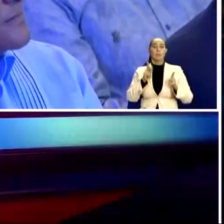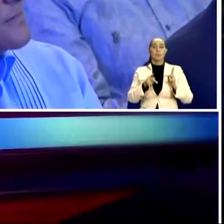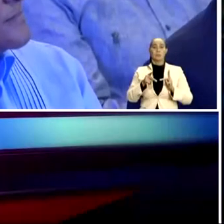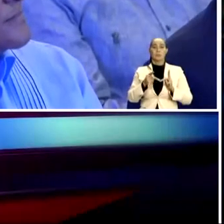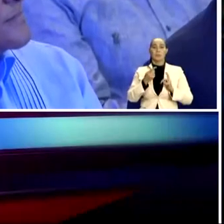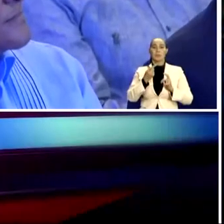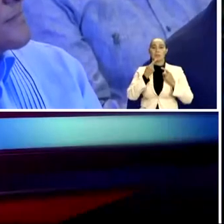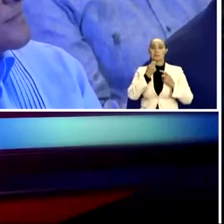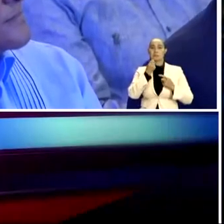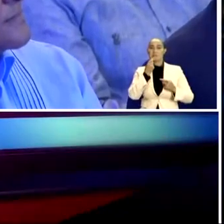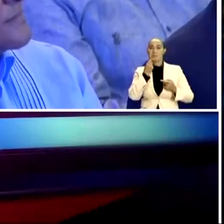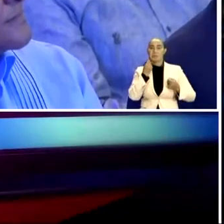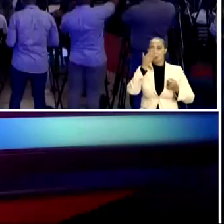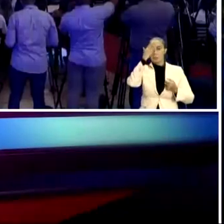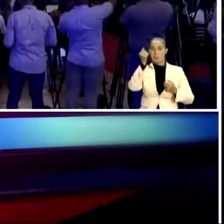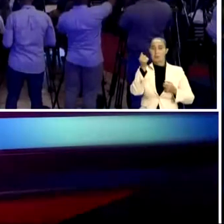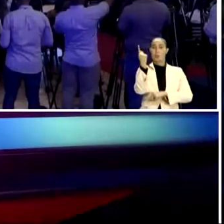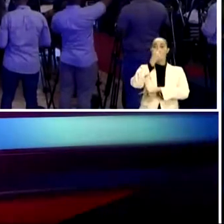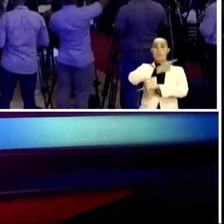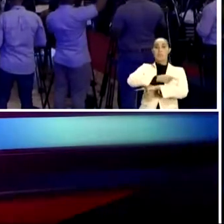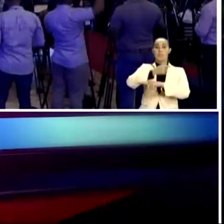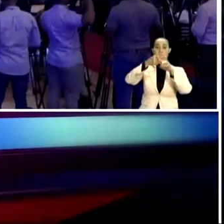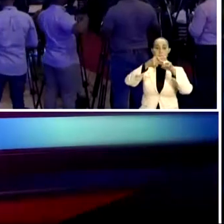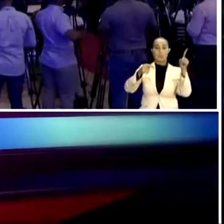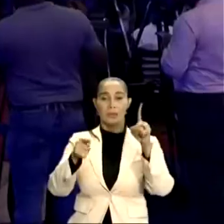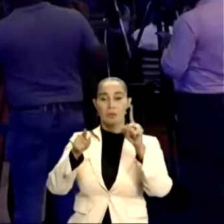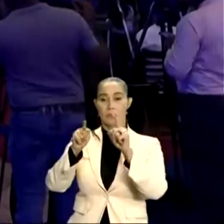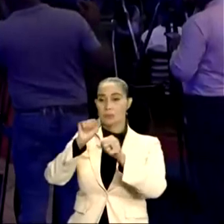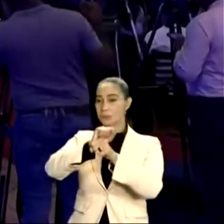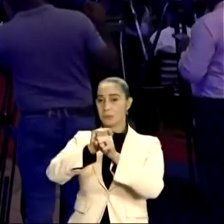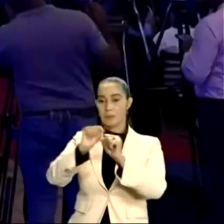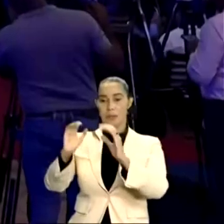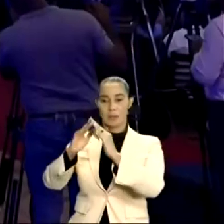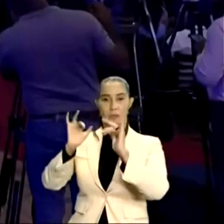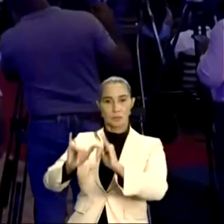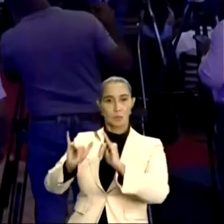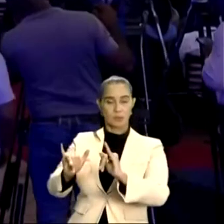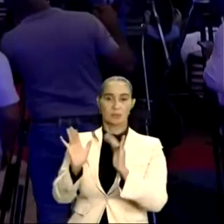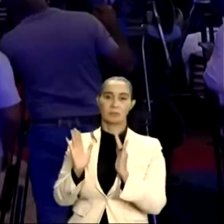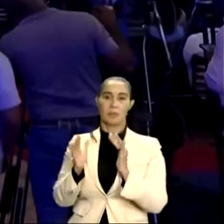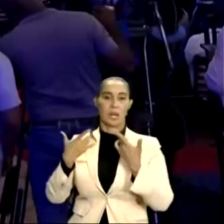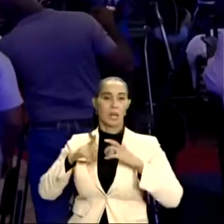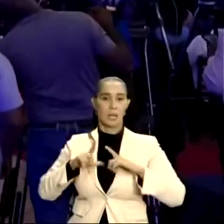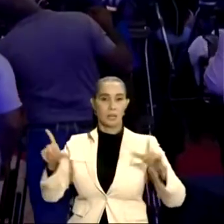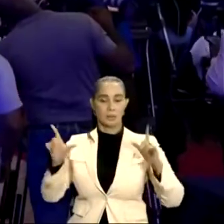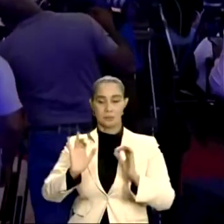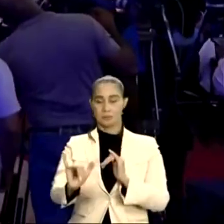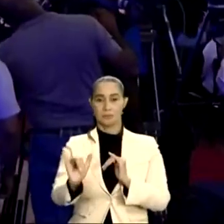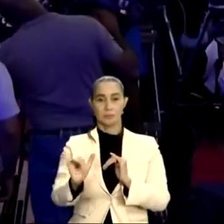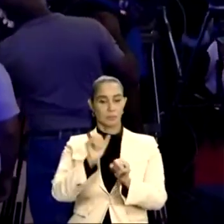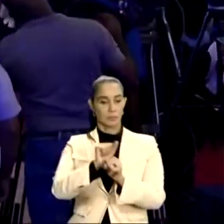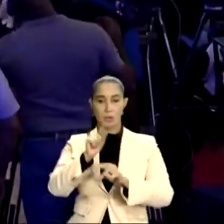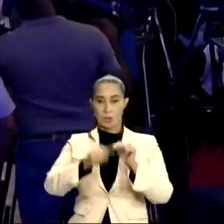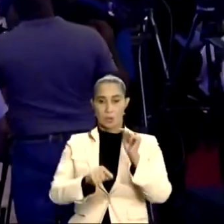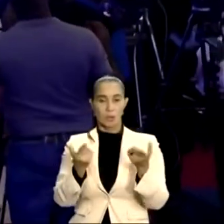sobre tal tema pero ya con esto abierto nos da a los periodistas eh el chance la oportunidad de abordar al